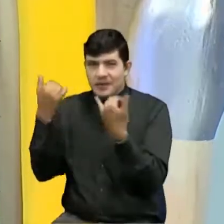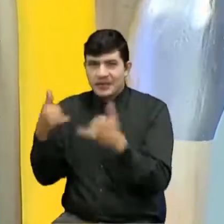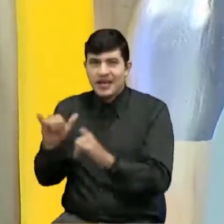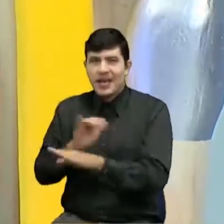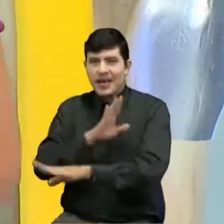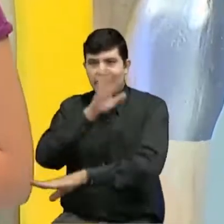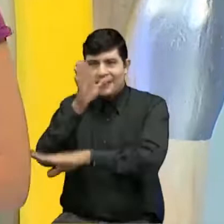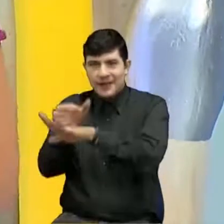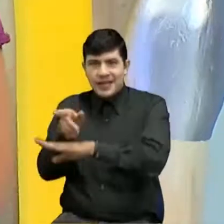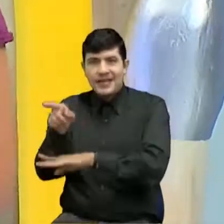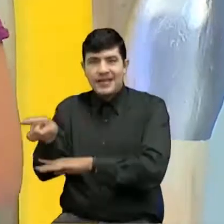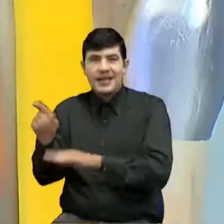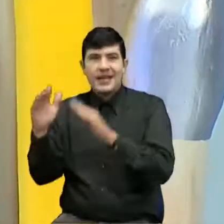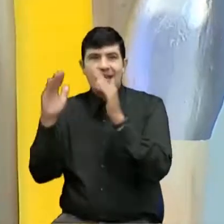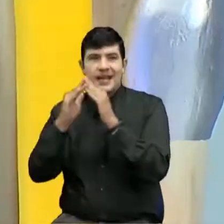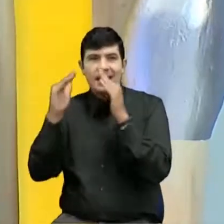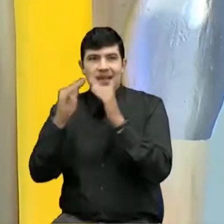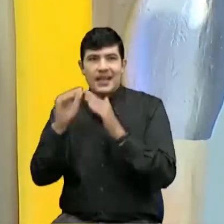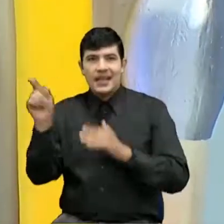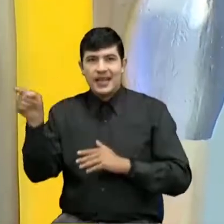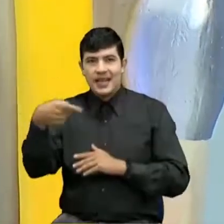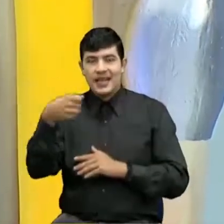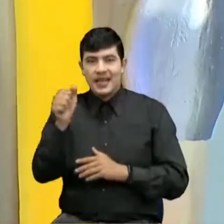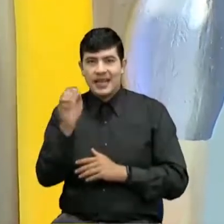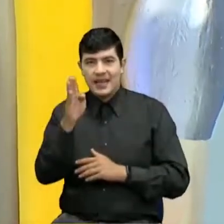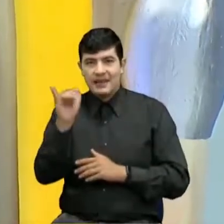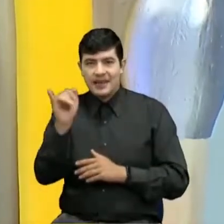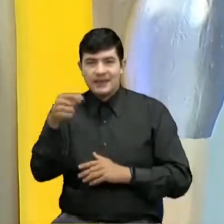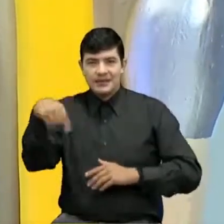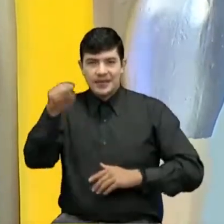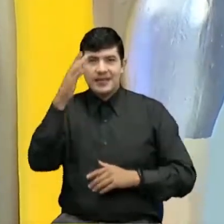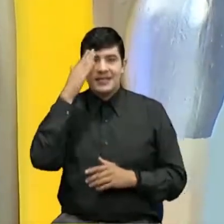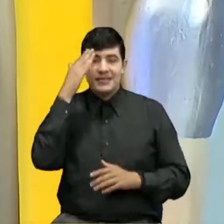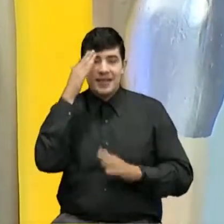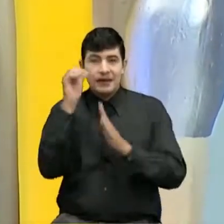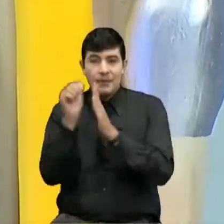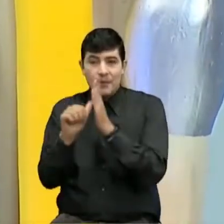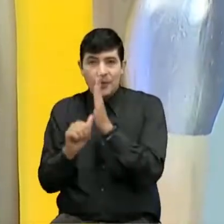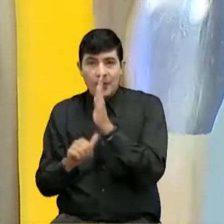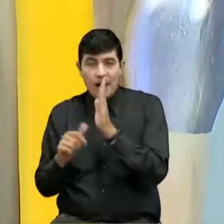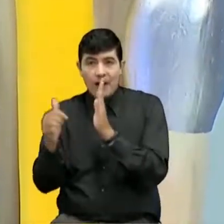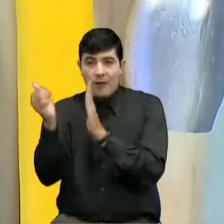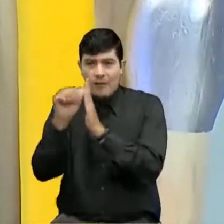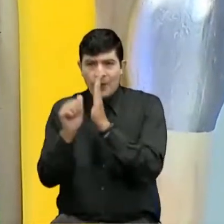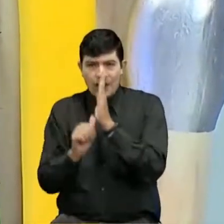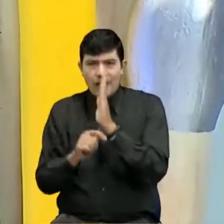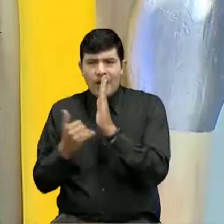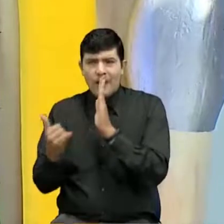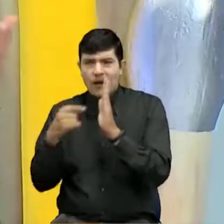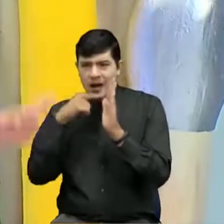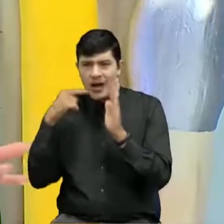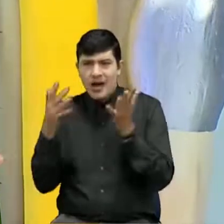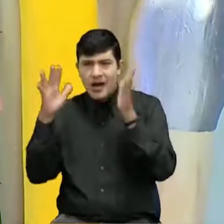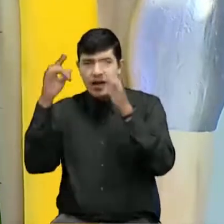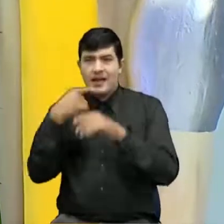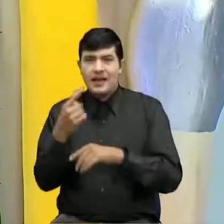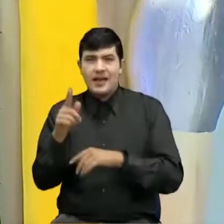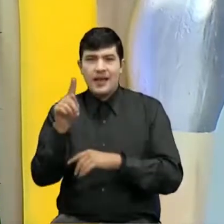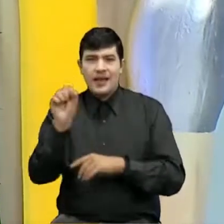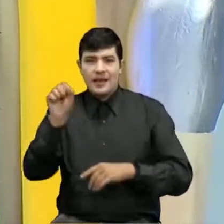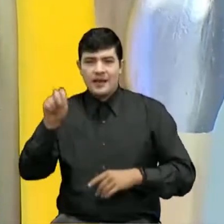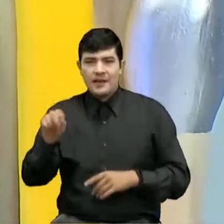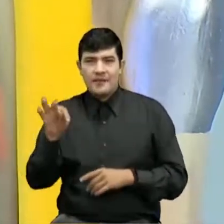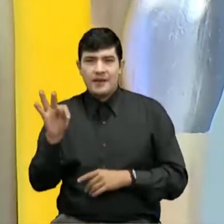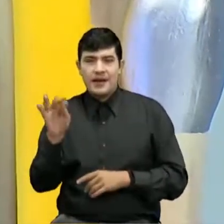a la casita de Gaby porque ustedes saben que existe un programa que se realiza los días festivos llamado FanFest. Y